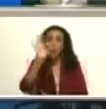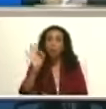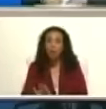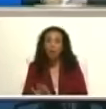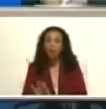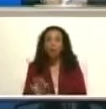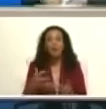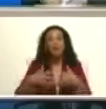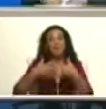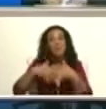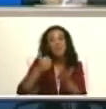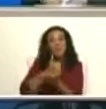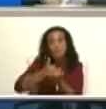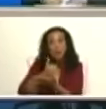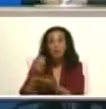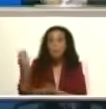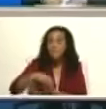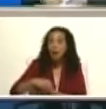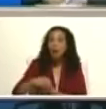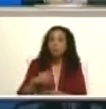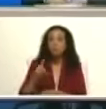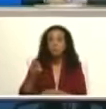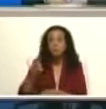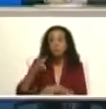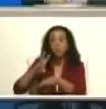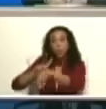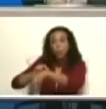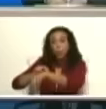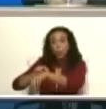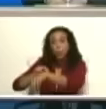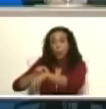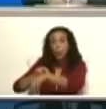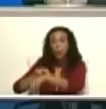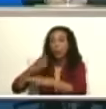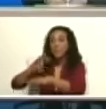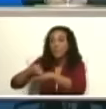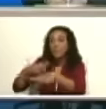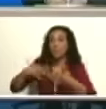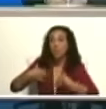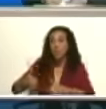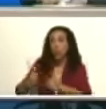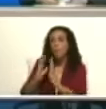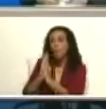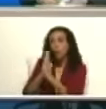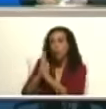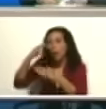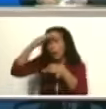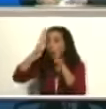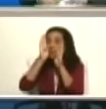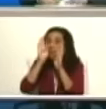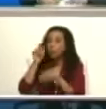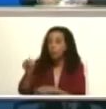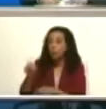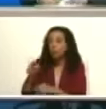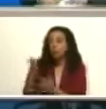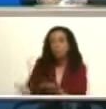El motor farmacéutico, señora doctora Magaly Gutiérrez, a atenderlo como lo está